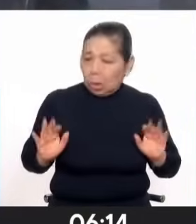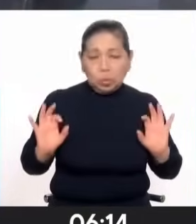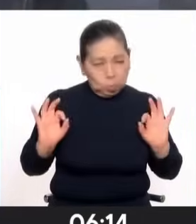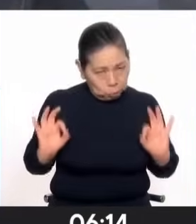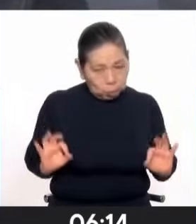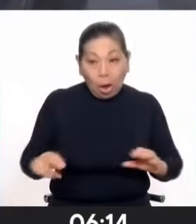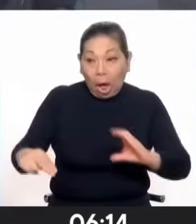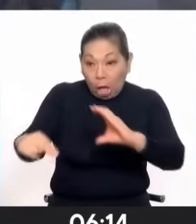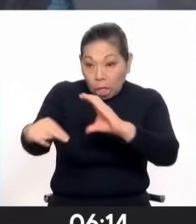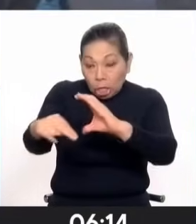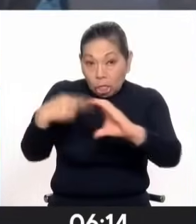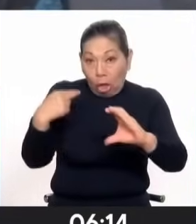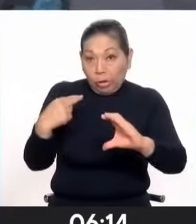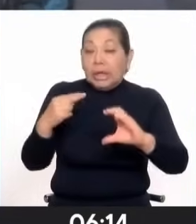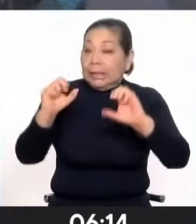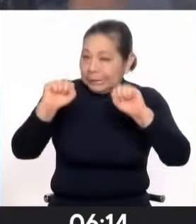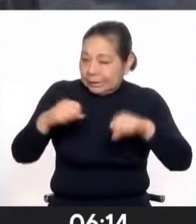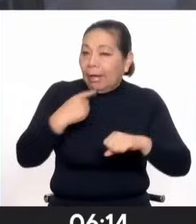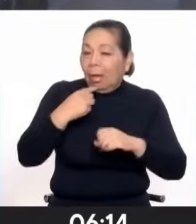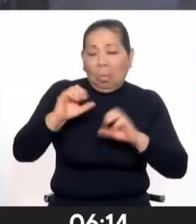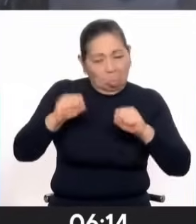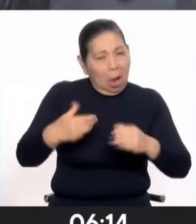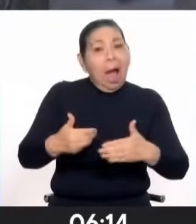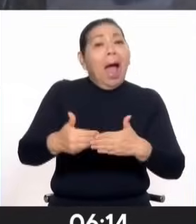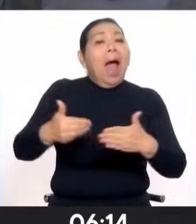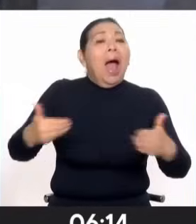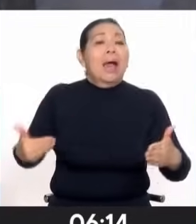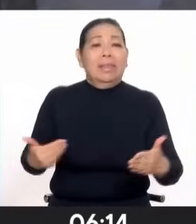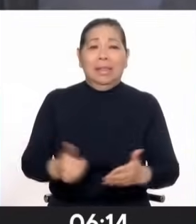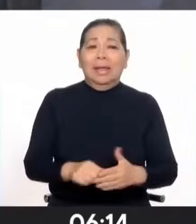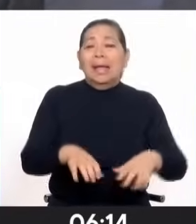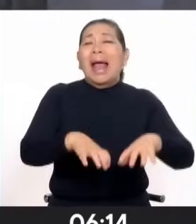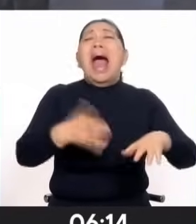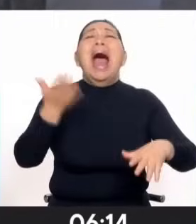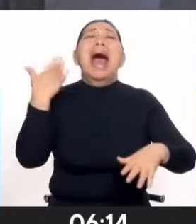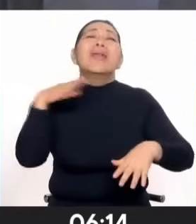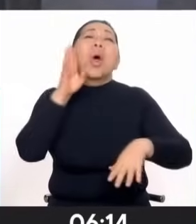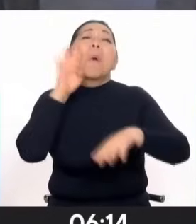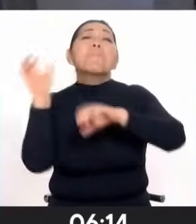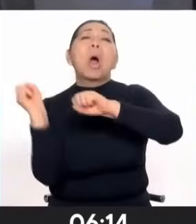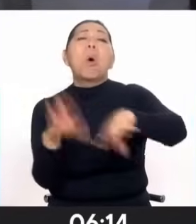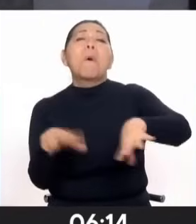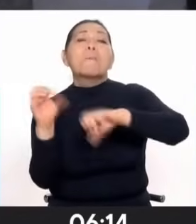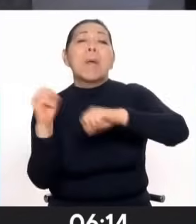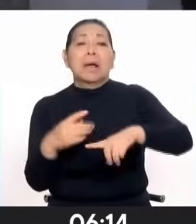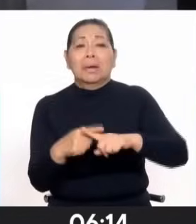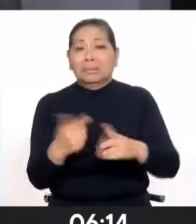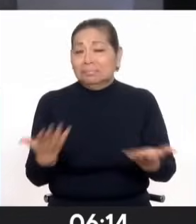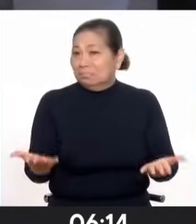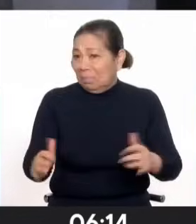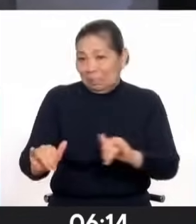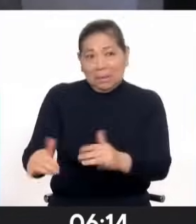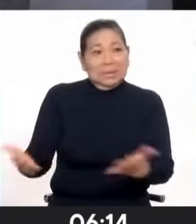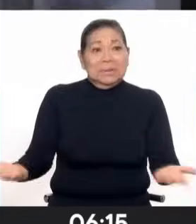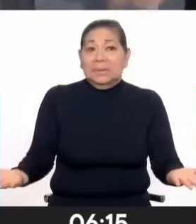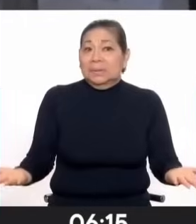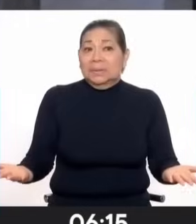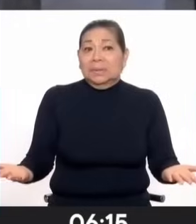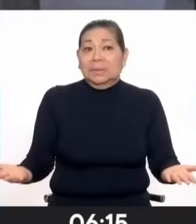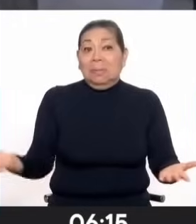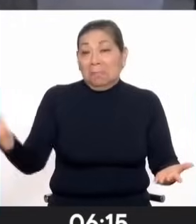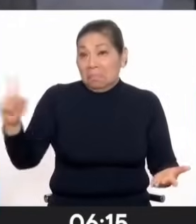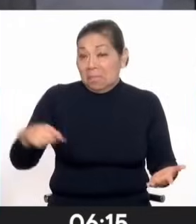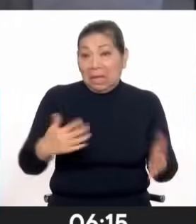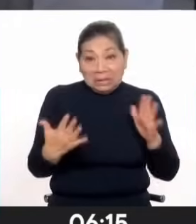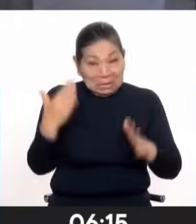una notificación, porque esto... era anteriormente, como lo vuelvo a decir, una tiradera de desmonte. Ahora así está dejando. Mañana, vengan de